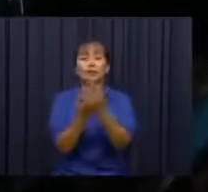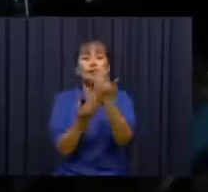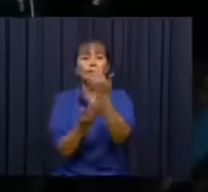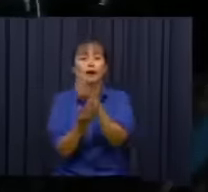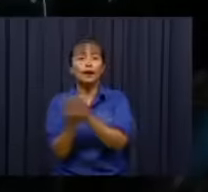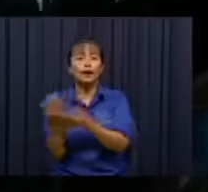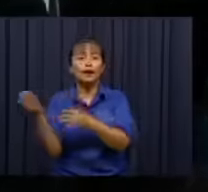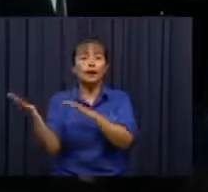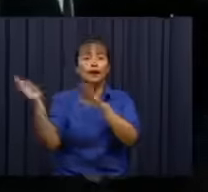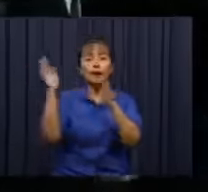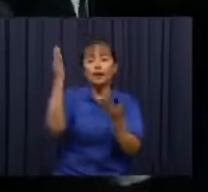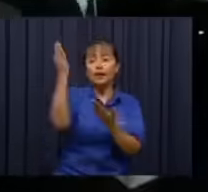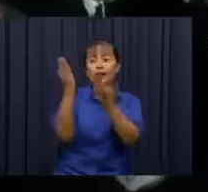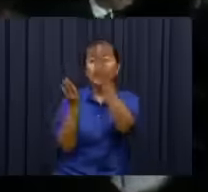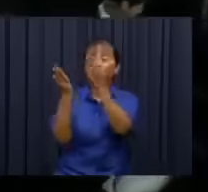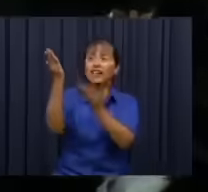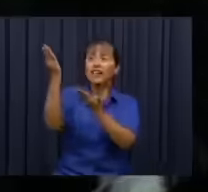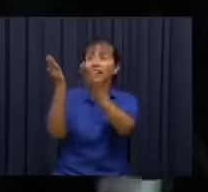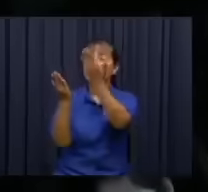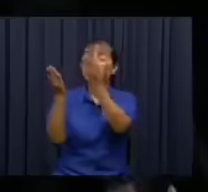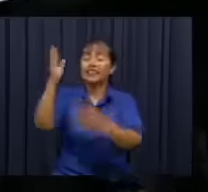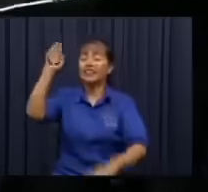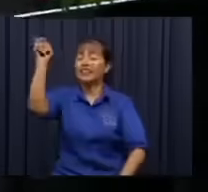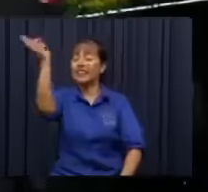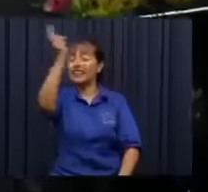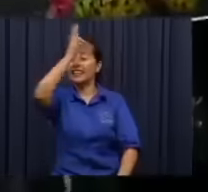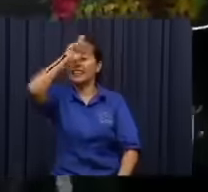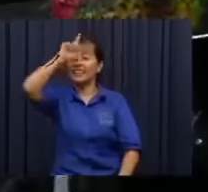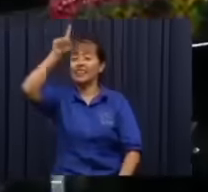Rey que me ha salvado.